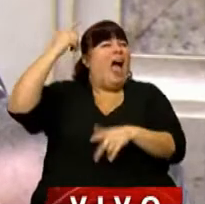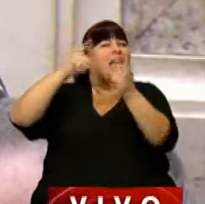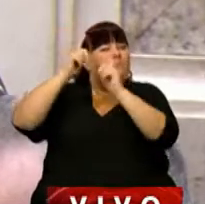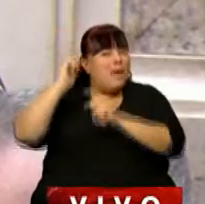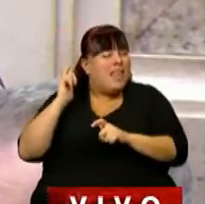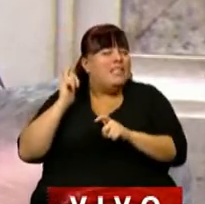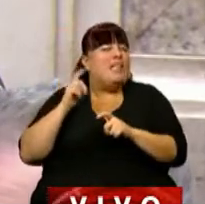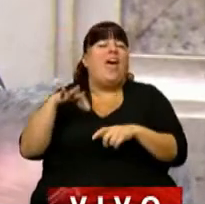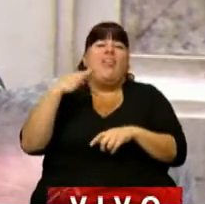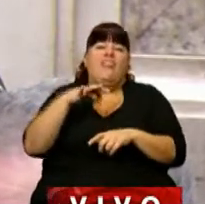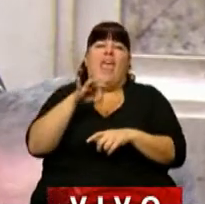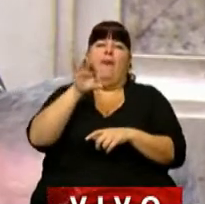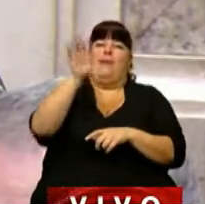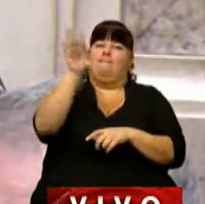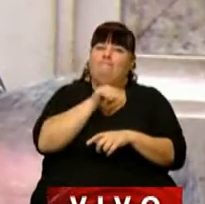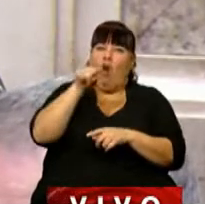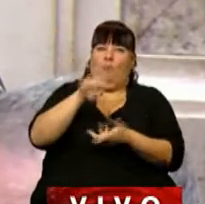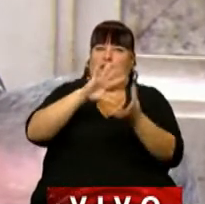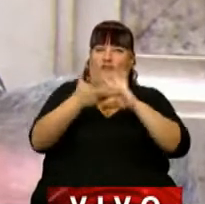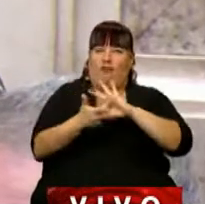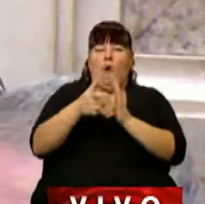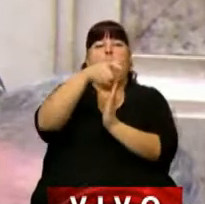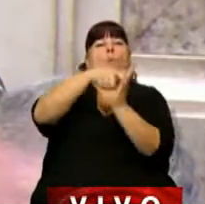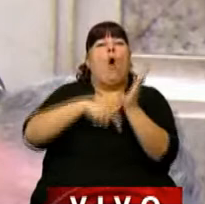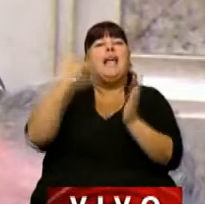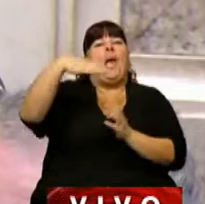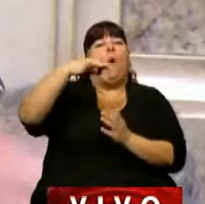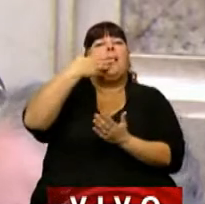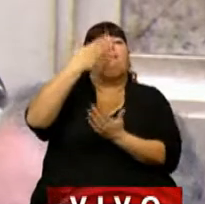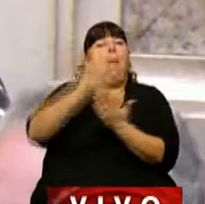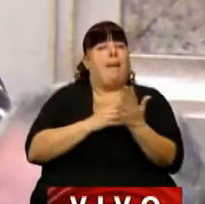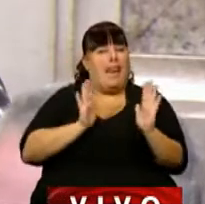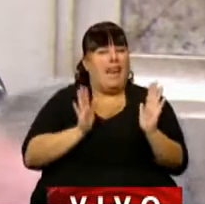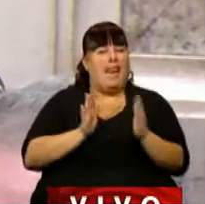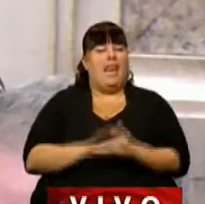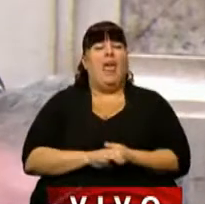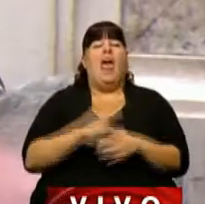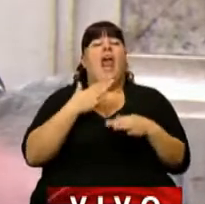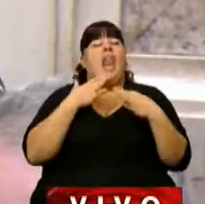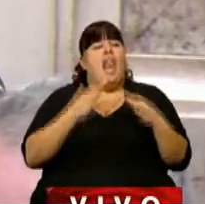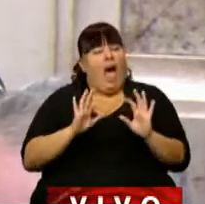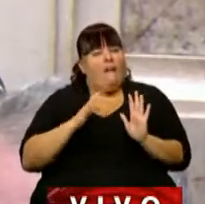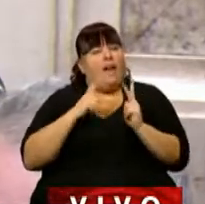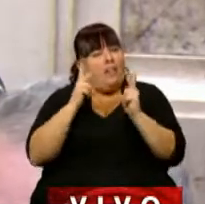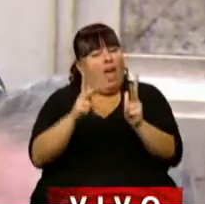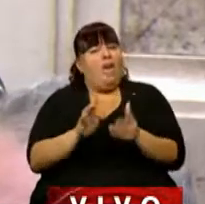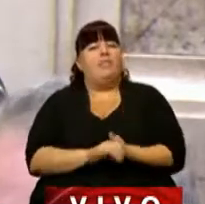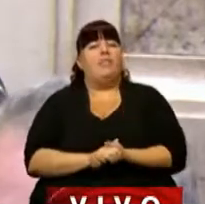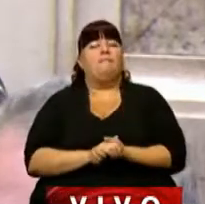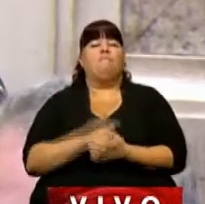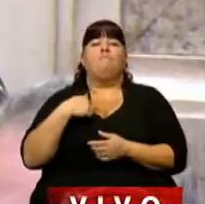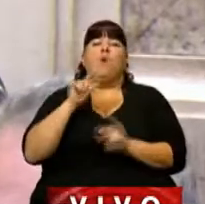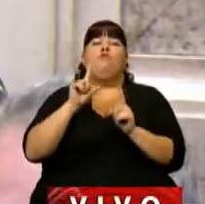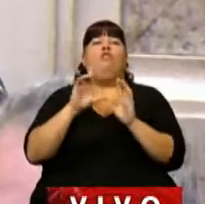tiene que se adopte esto de la boleta única de papel. Realmente, señor presidente, daríamos